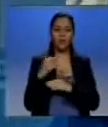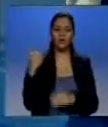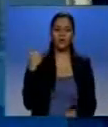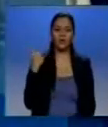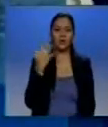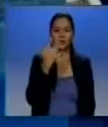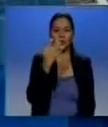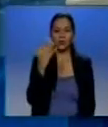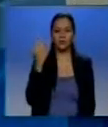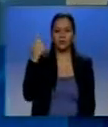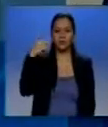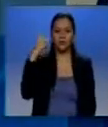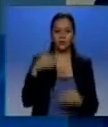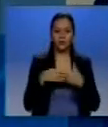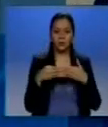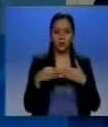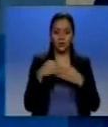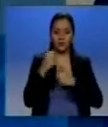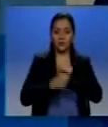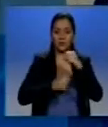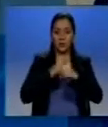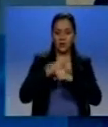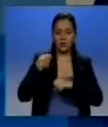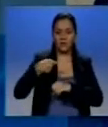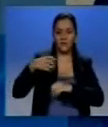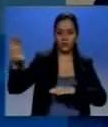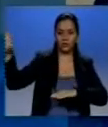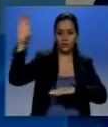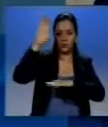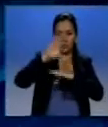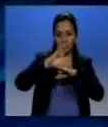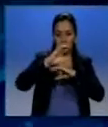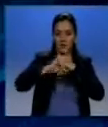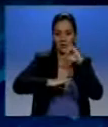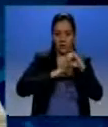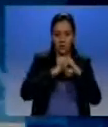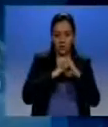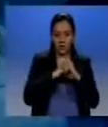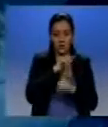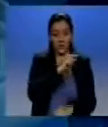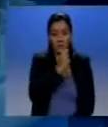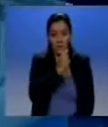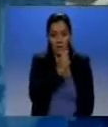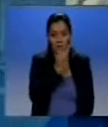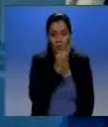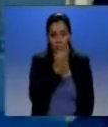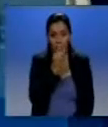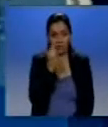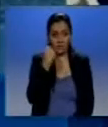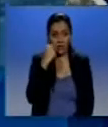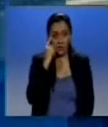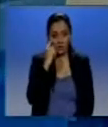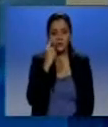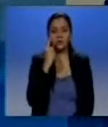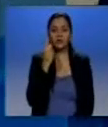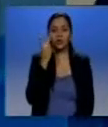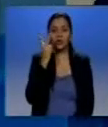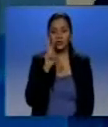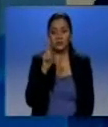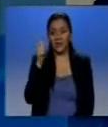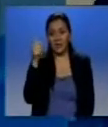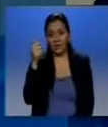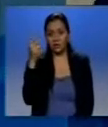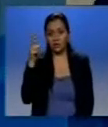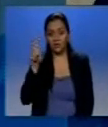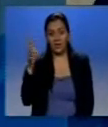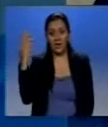400 millones de dólares anuales por inversión extranjera. Este mismo rubro, entre 2010 y 2014, cuando se han